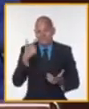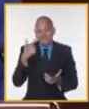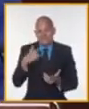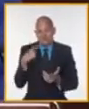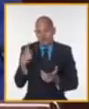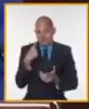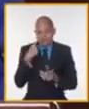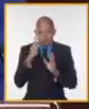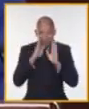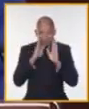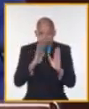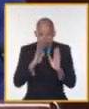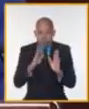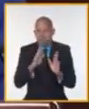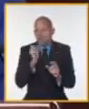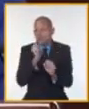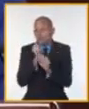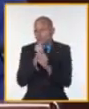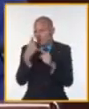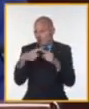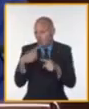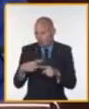y de acciones y